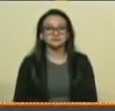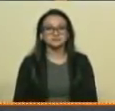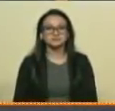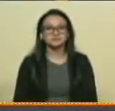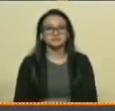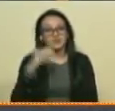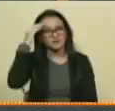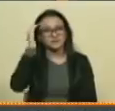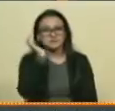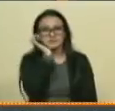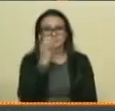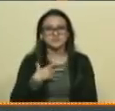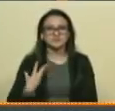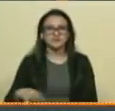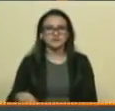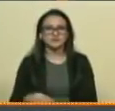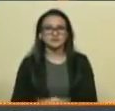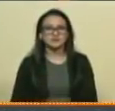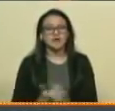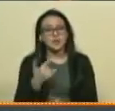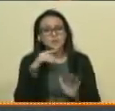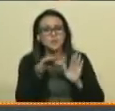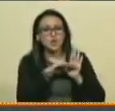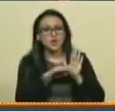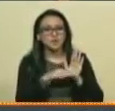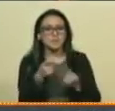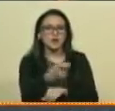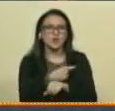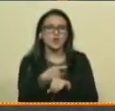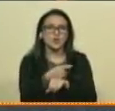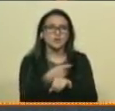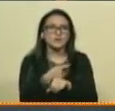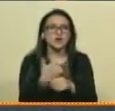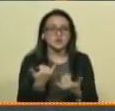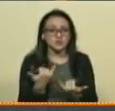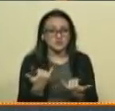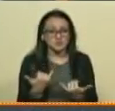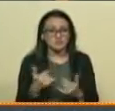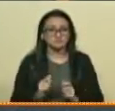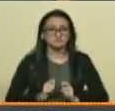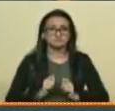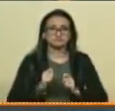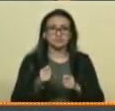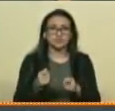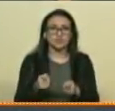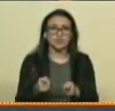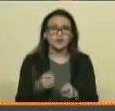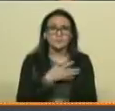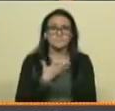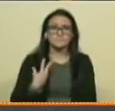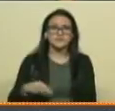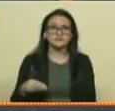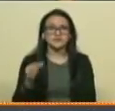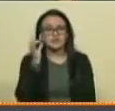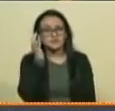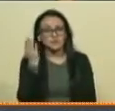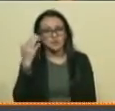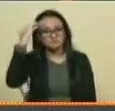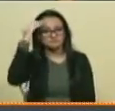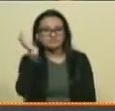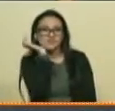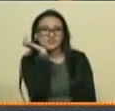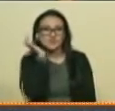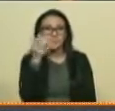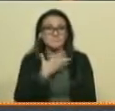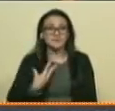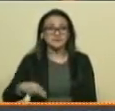Nosotros hemos presentado un programa de gobierno que vengo de entregarle a la presidenta Tibisay Lucena,